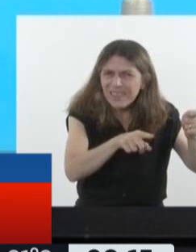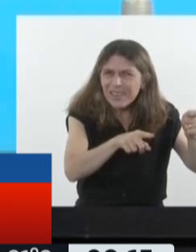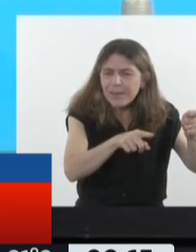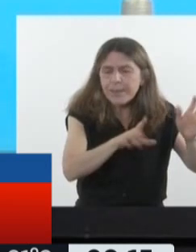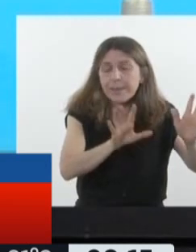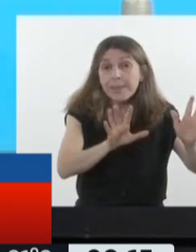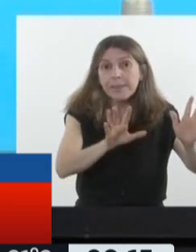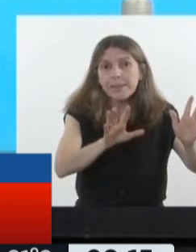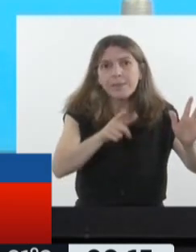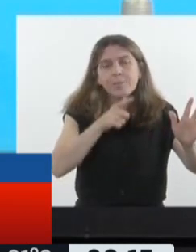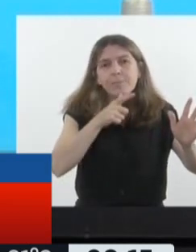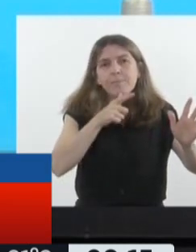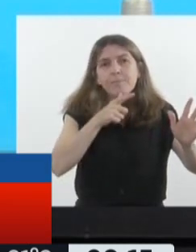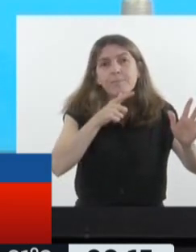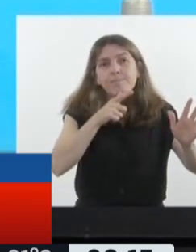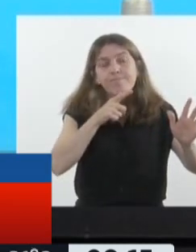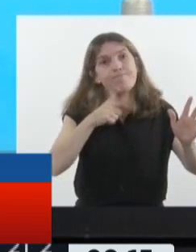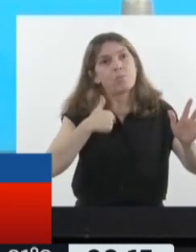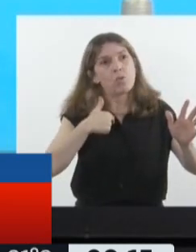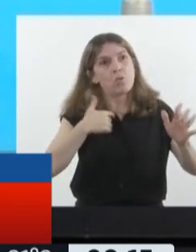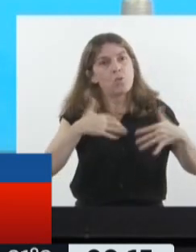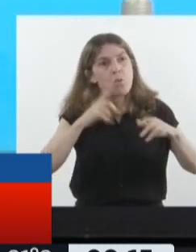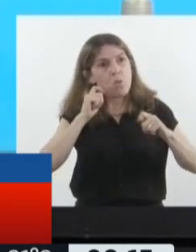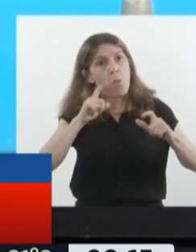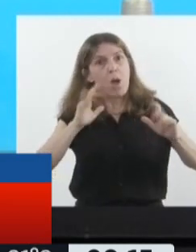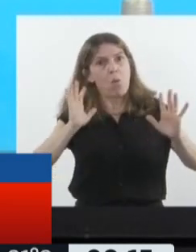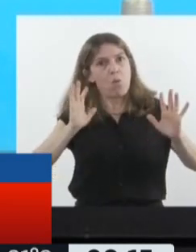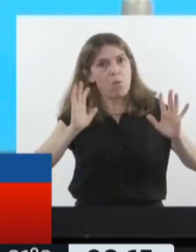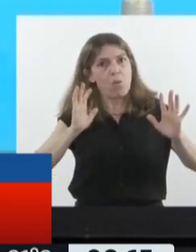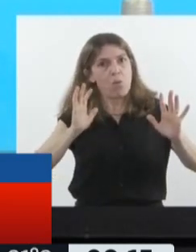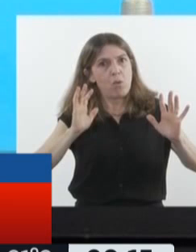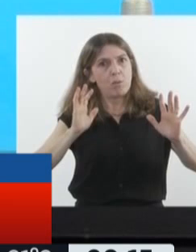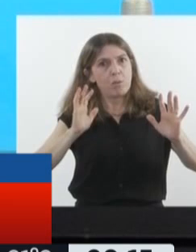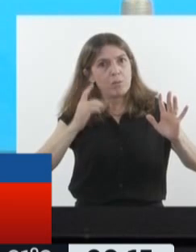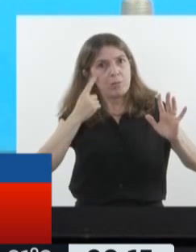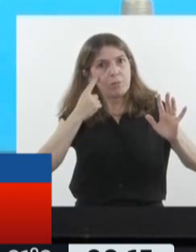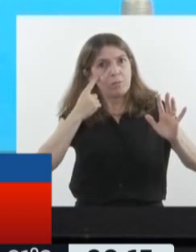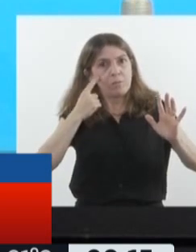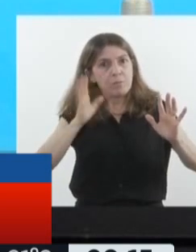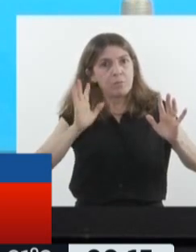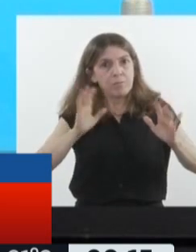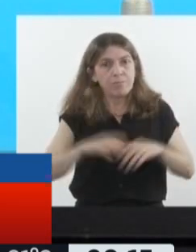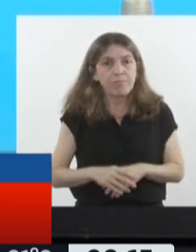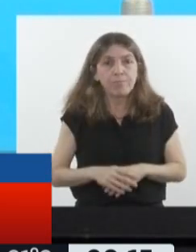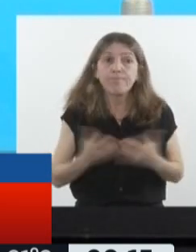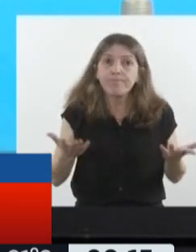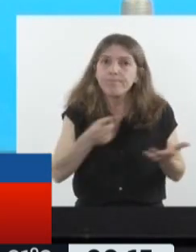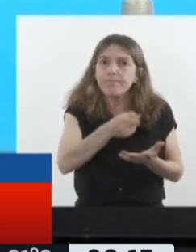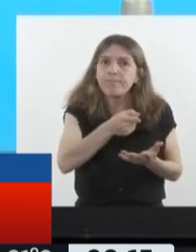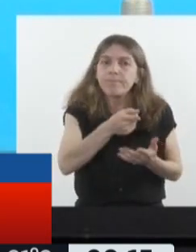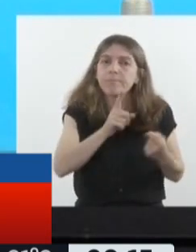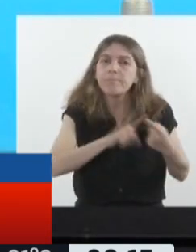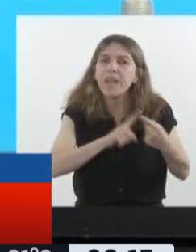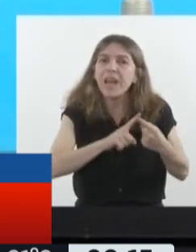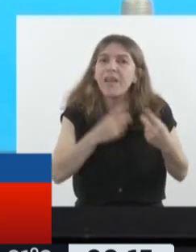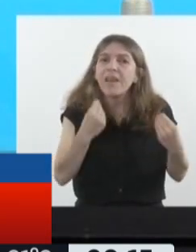me parece que es un llamado de atención. Es un llamado de atención. Que tiene que ver